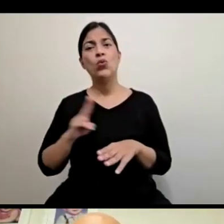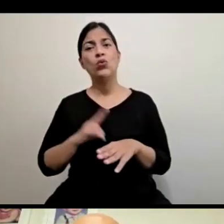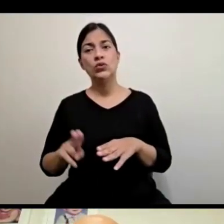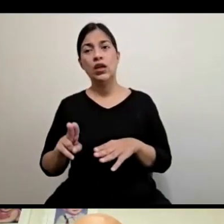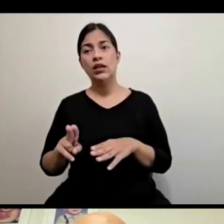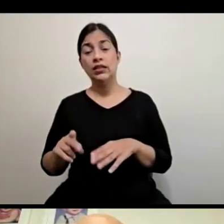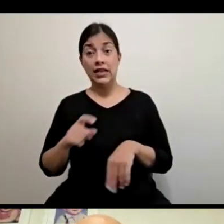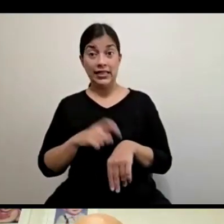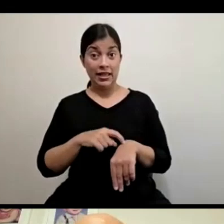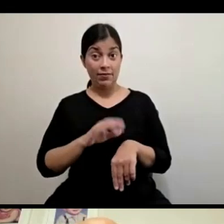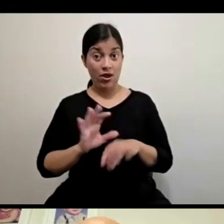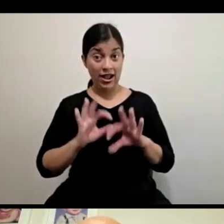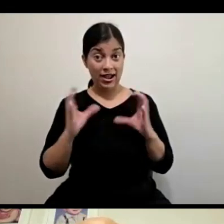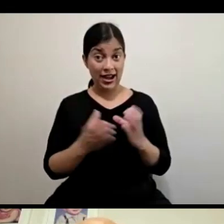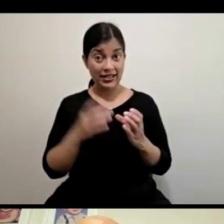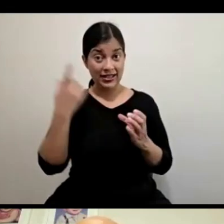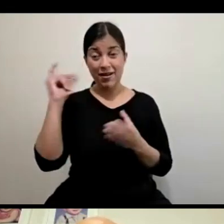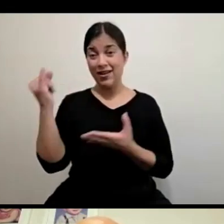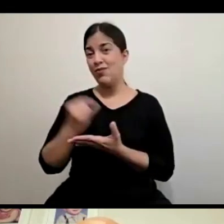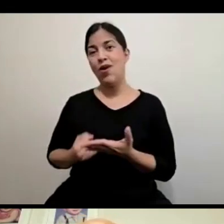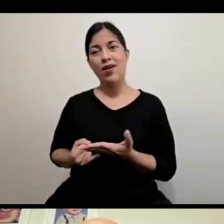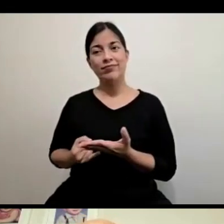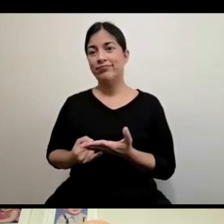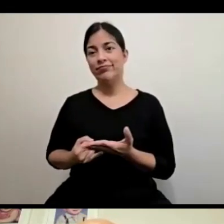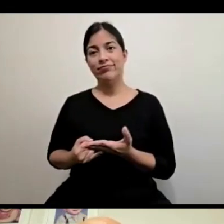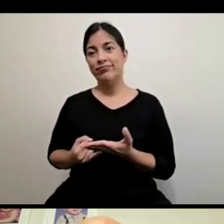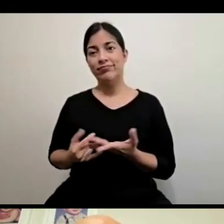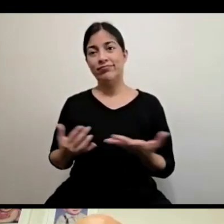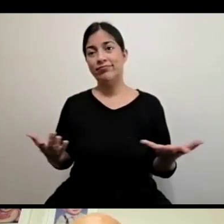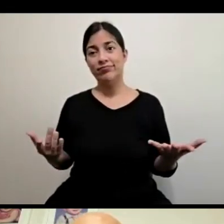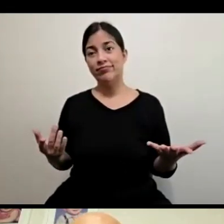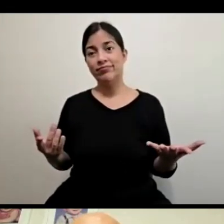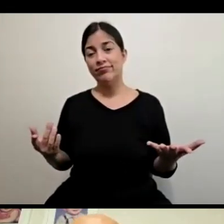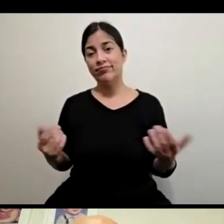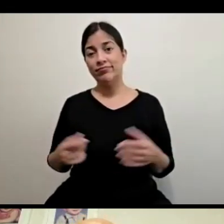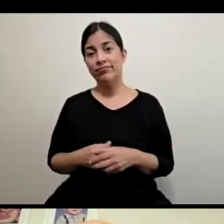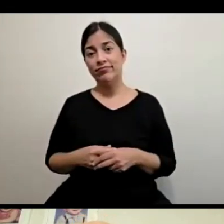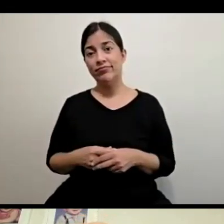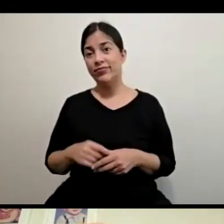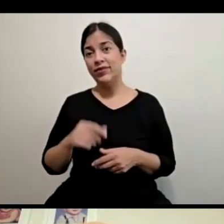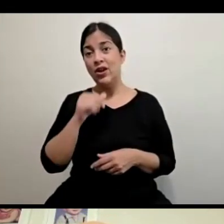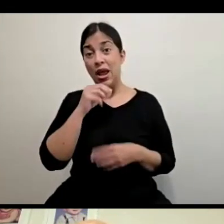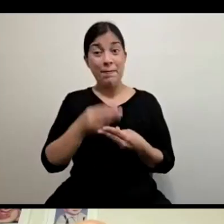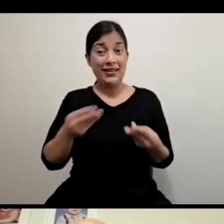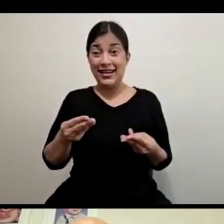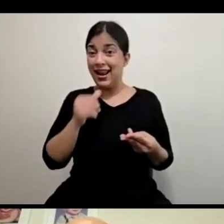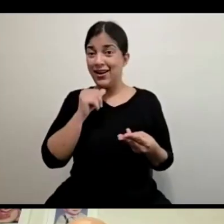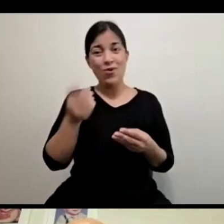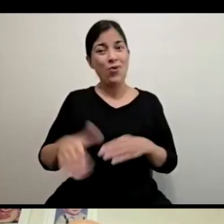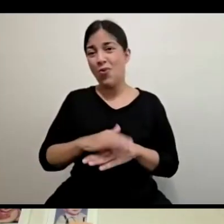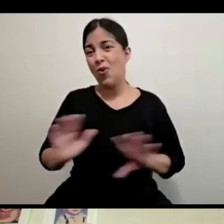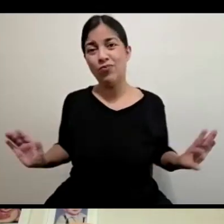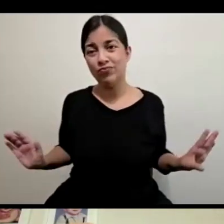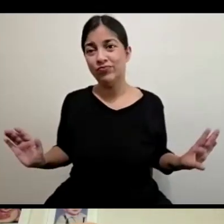de la clase para ponerlos a dibujar en la mesa porque entonces no cubro el material que tengo que cubrir. Claro, no, y que